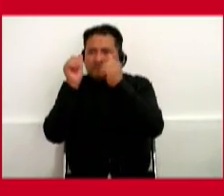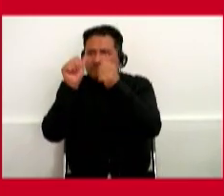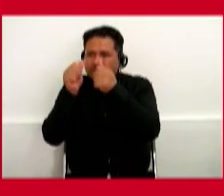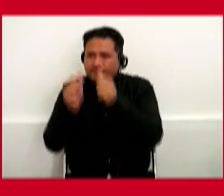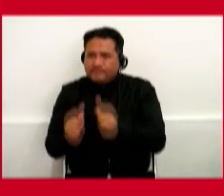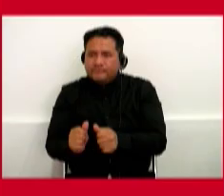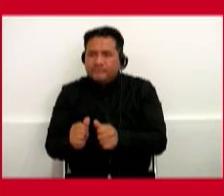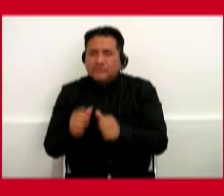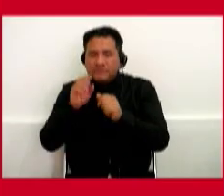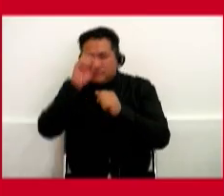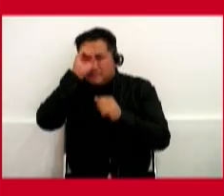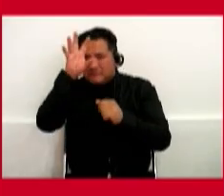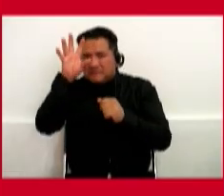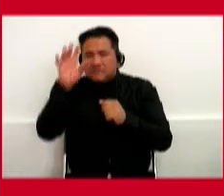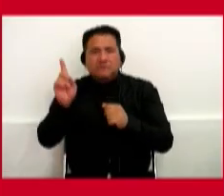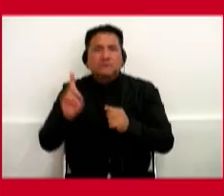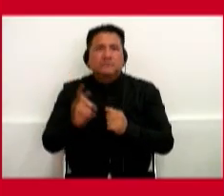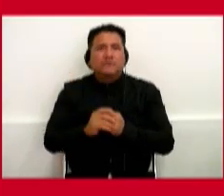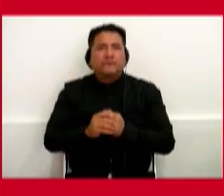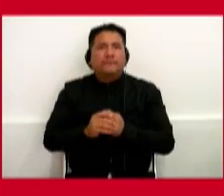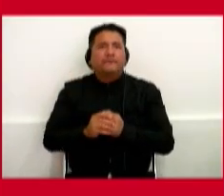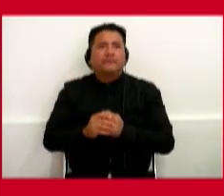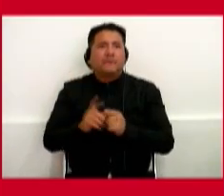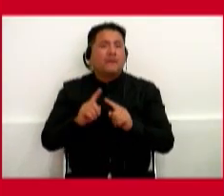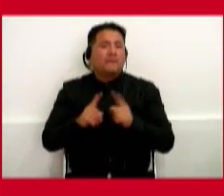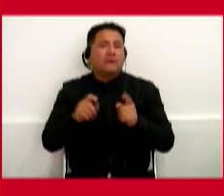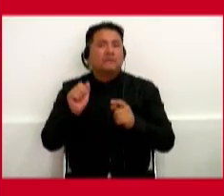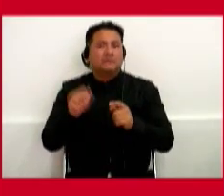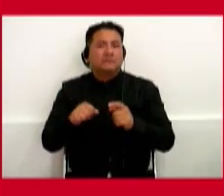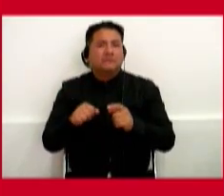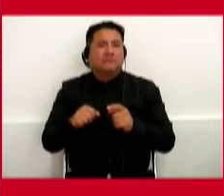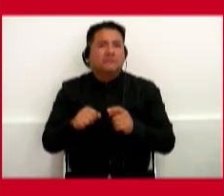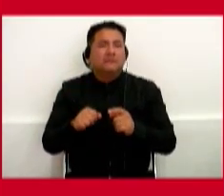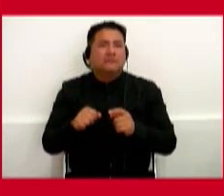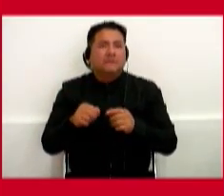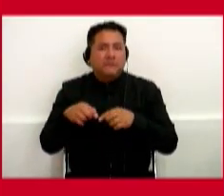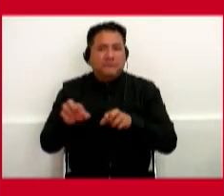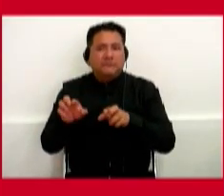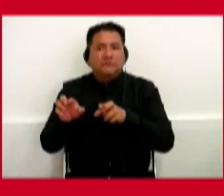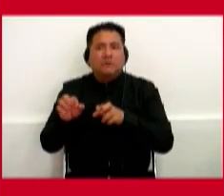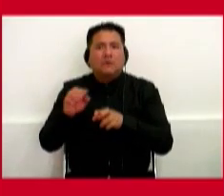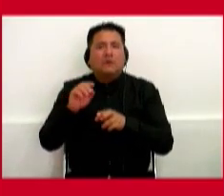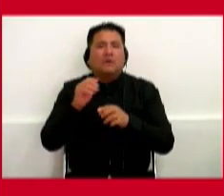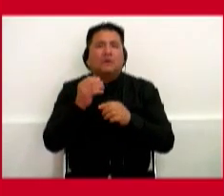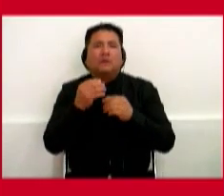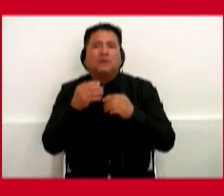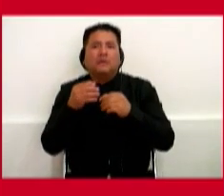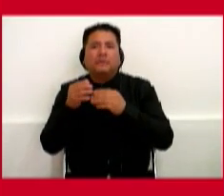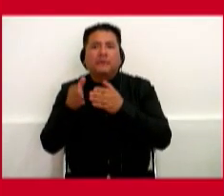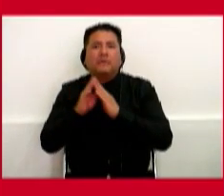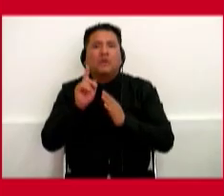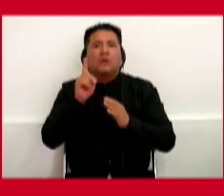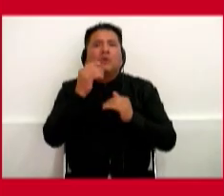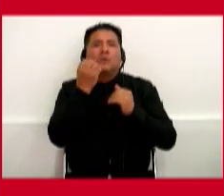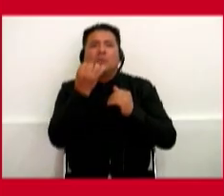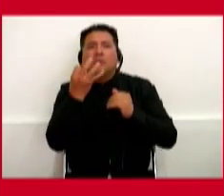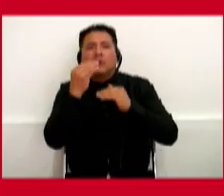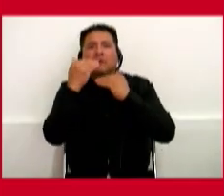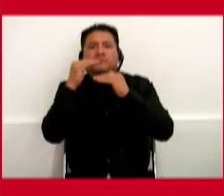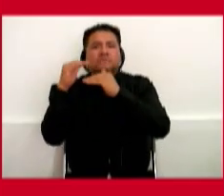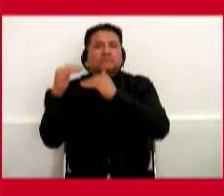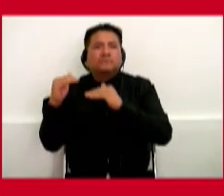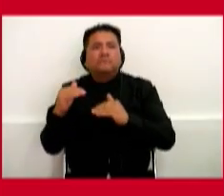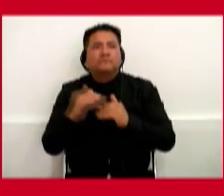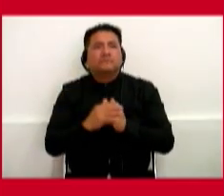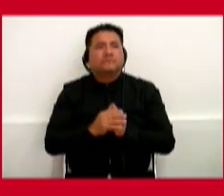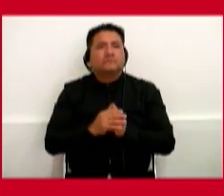rampa en el rajo, es netamente a nivel estratégico, pero sí te permite definir algunos límites. Y en particular, cuando uno empieza a verificar esto